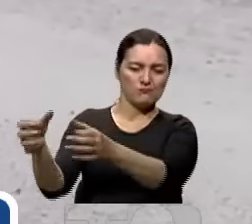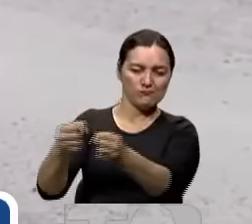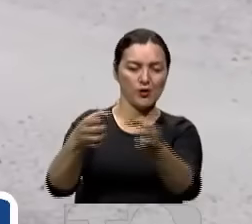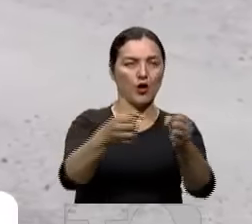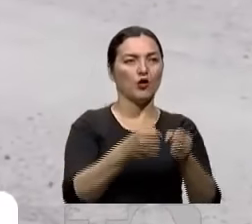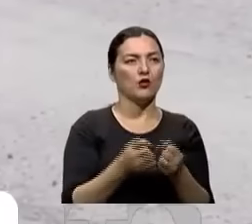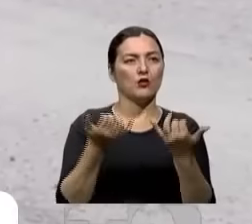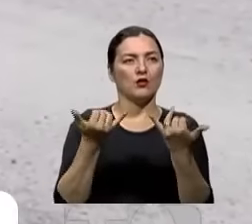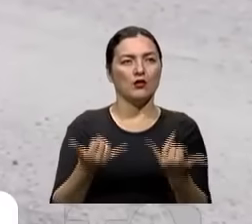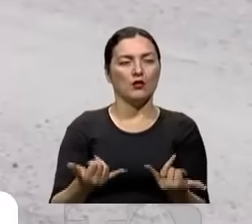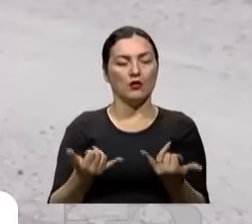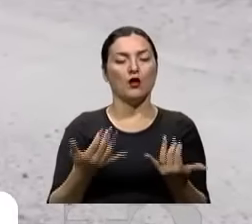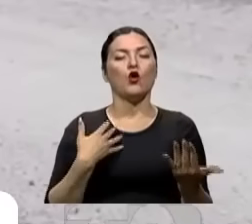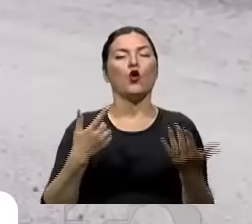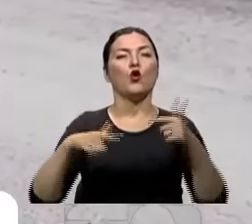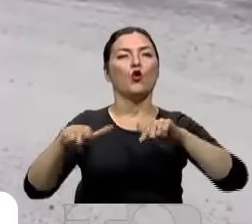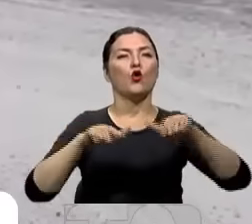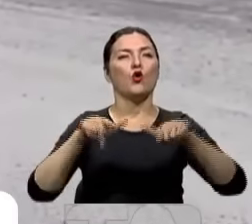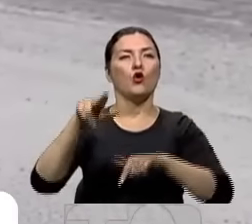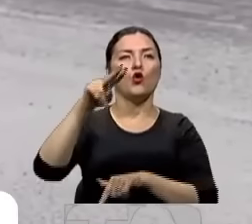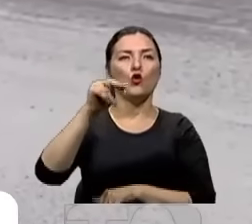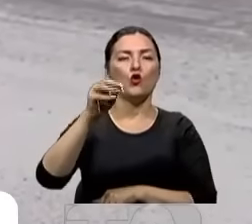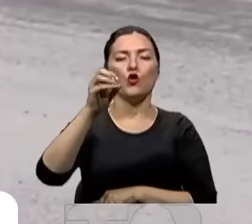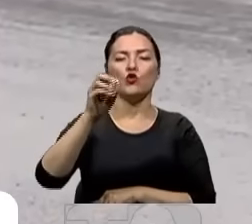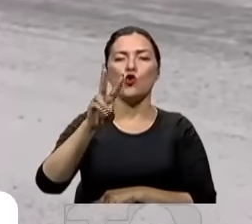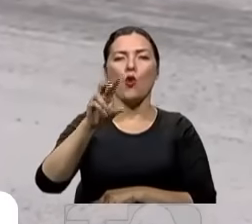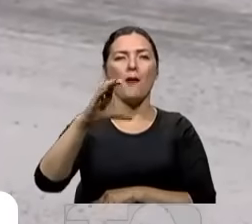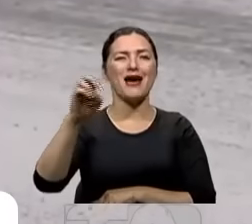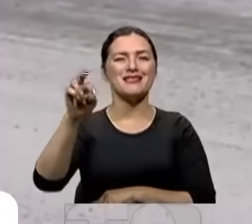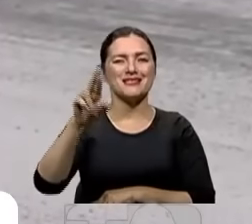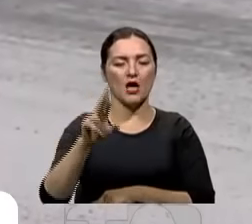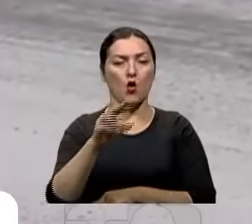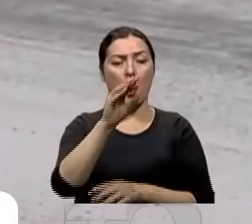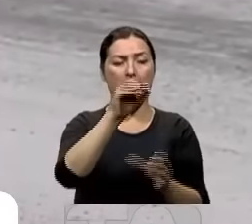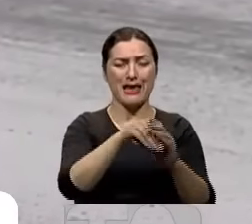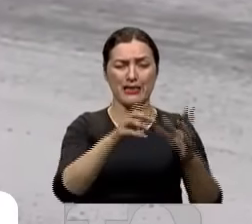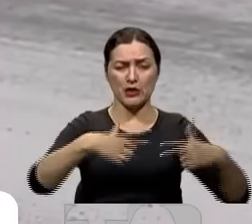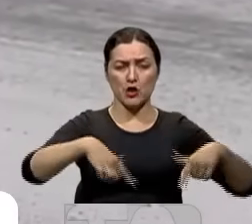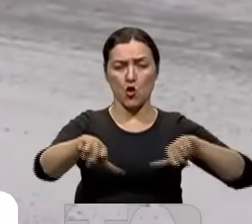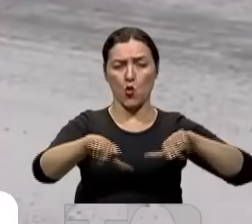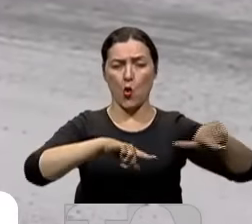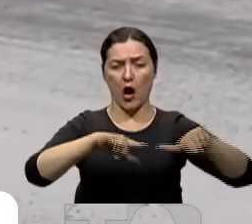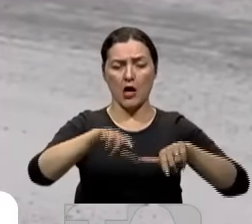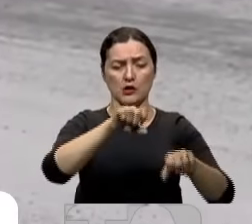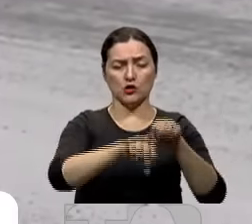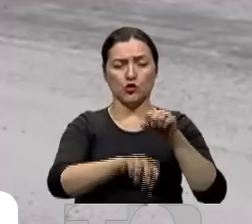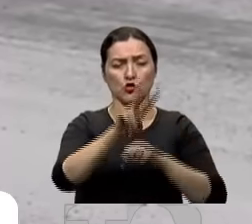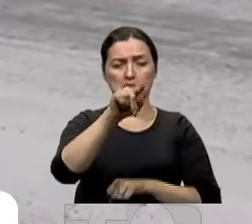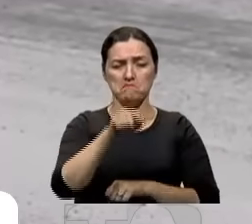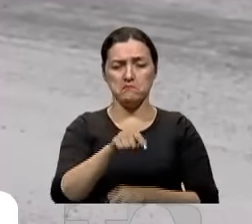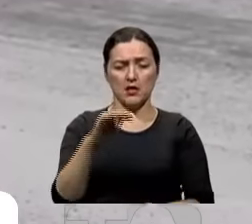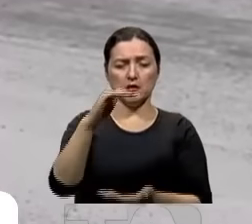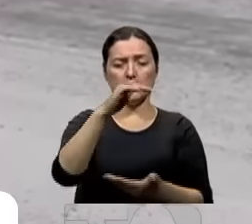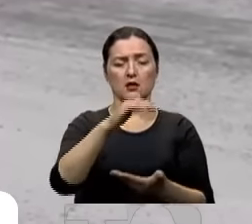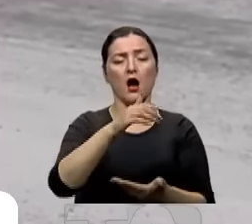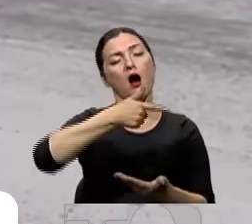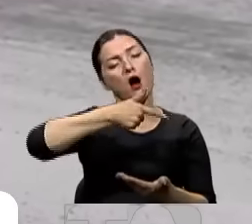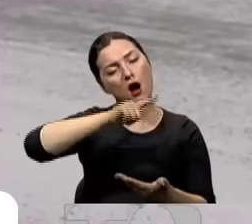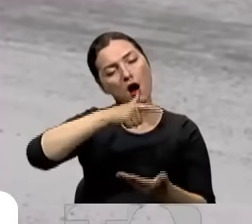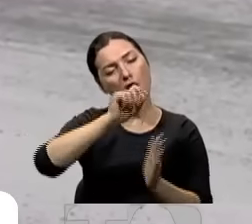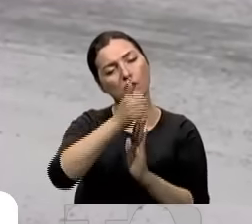nos encontramos en la planta de Novacero realizando la destrucción de 2.000 litros de licor artesanal, 50 litros de